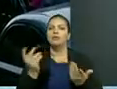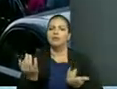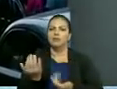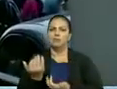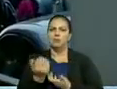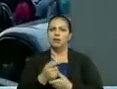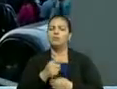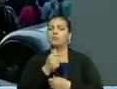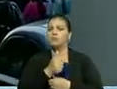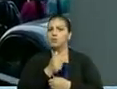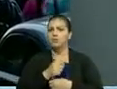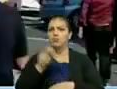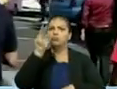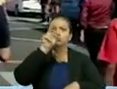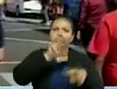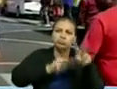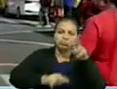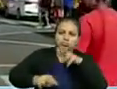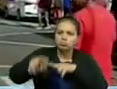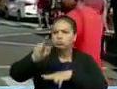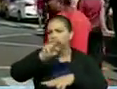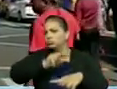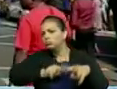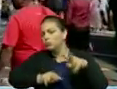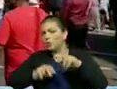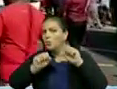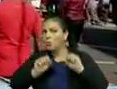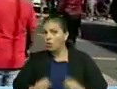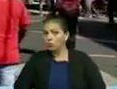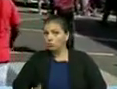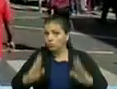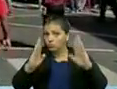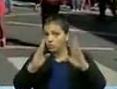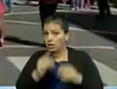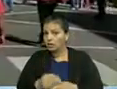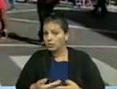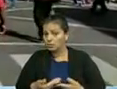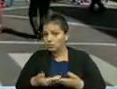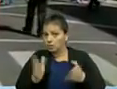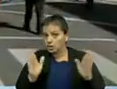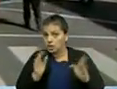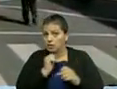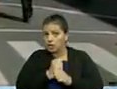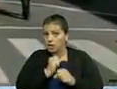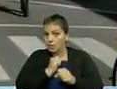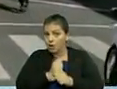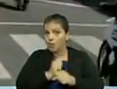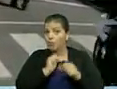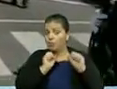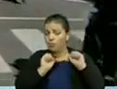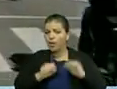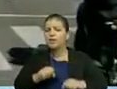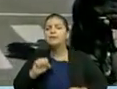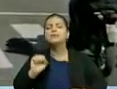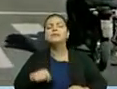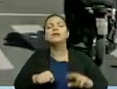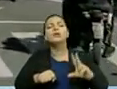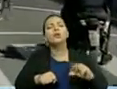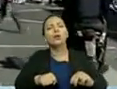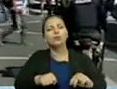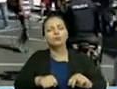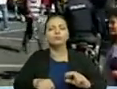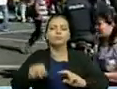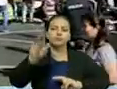inspección nuevamente y a ver qué determinan en cuanto al funcionamiento de este lugar donde se registró el flagelo el pasado